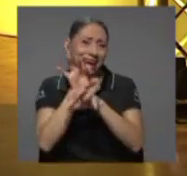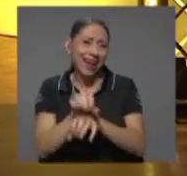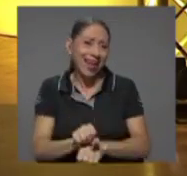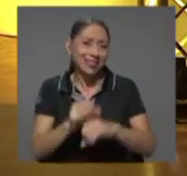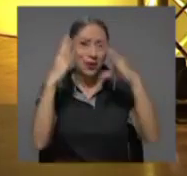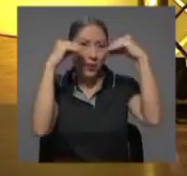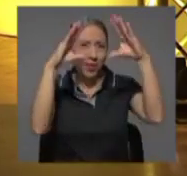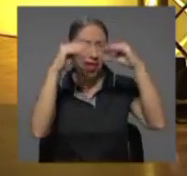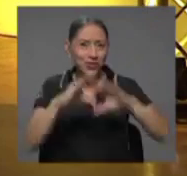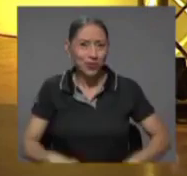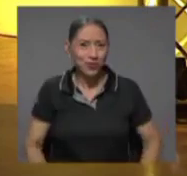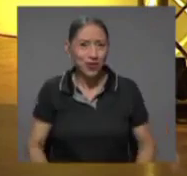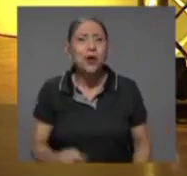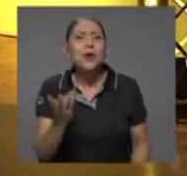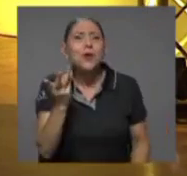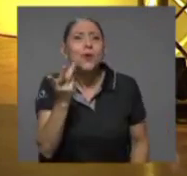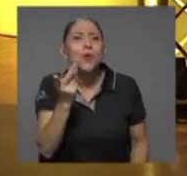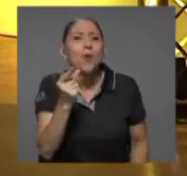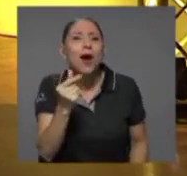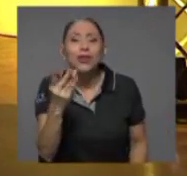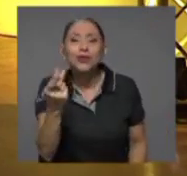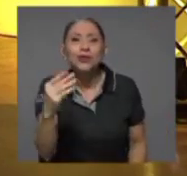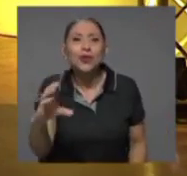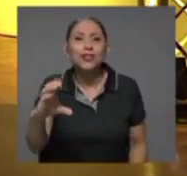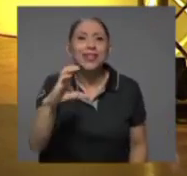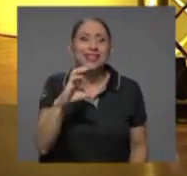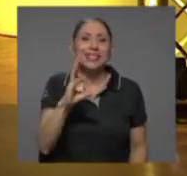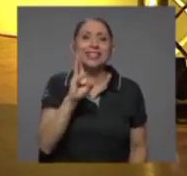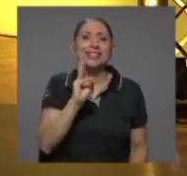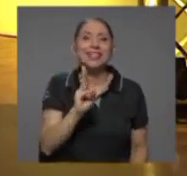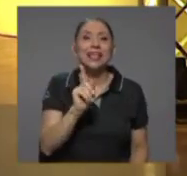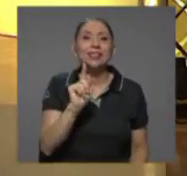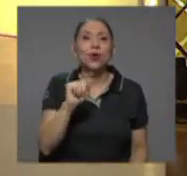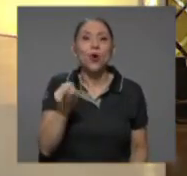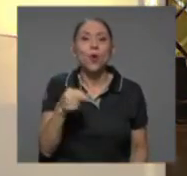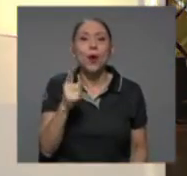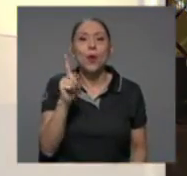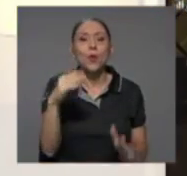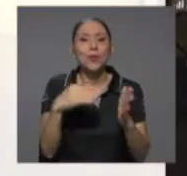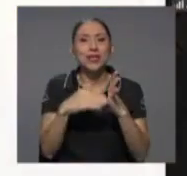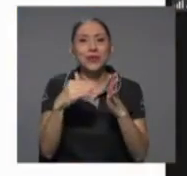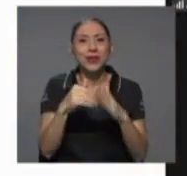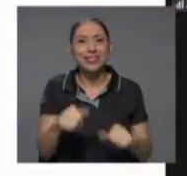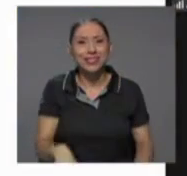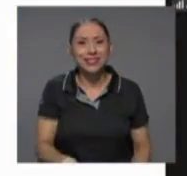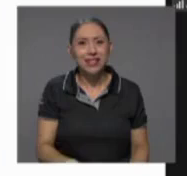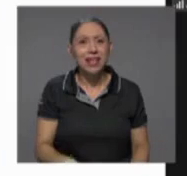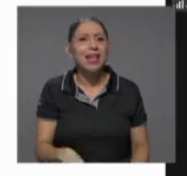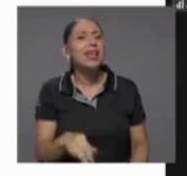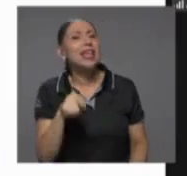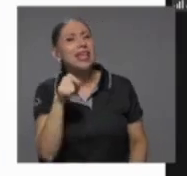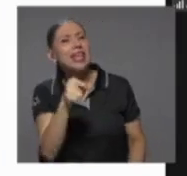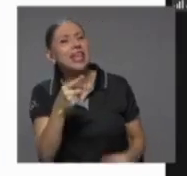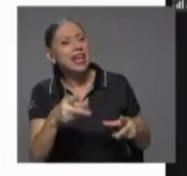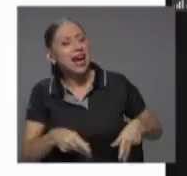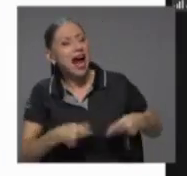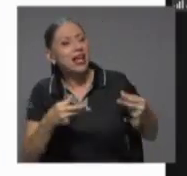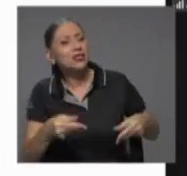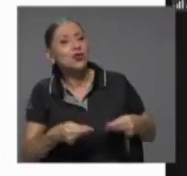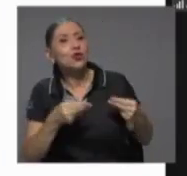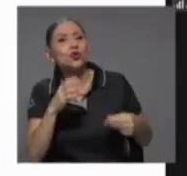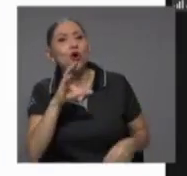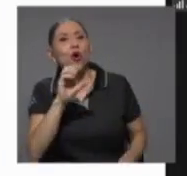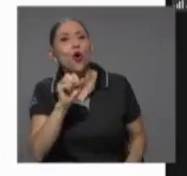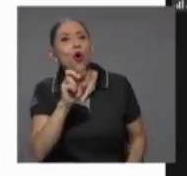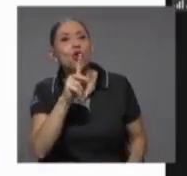son los ingresos corrientes que recibimos, que son 6,1 billones, y cuáles son los gastos corrientes, solo los